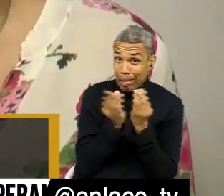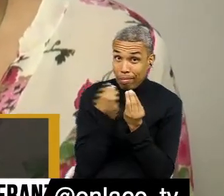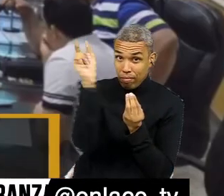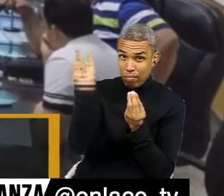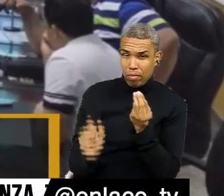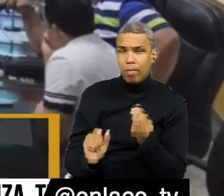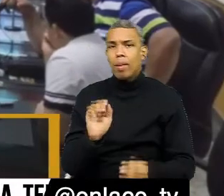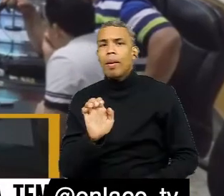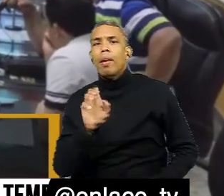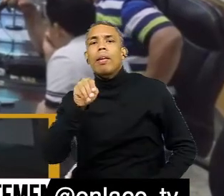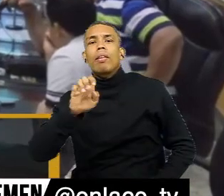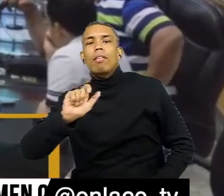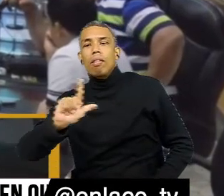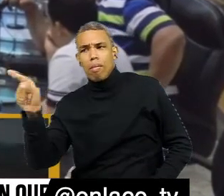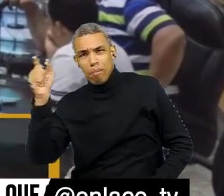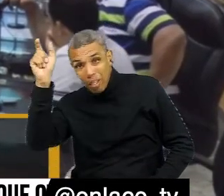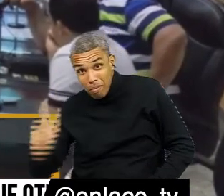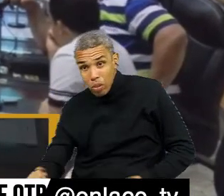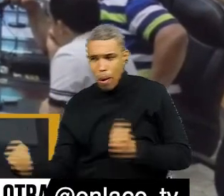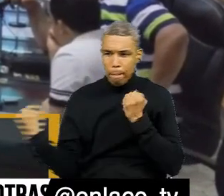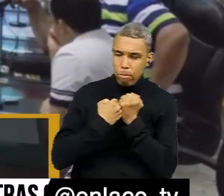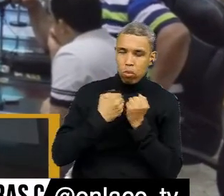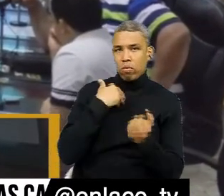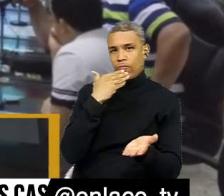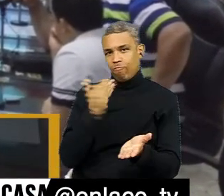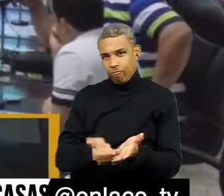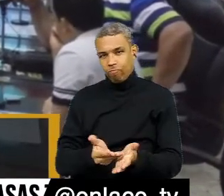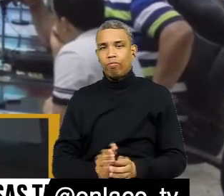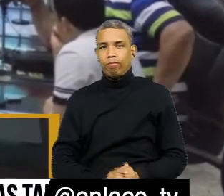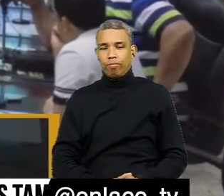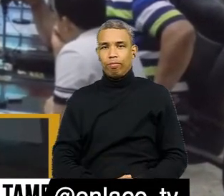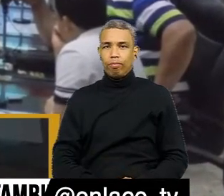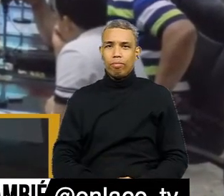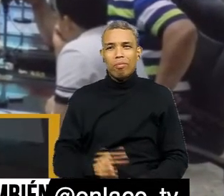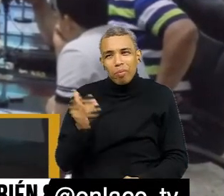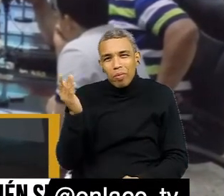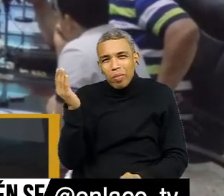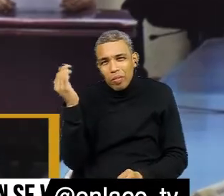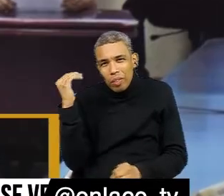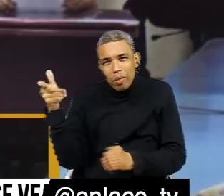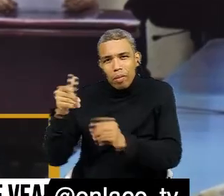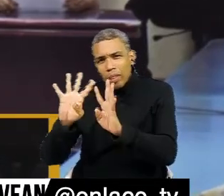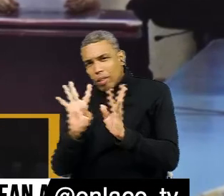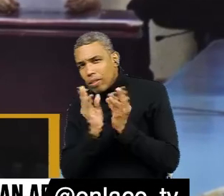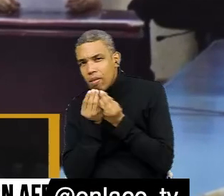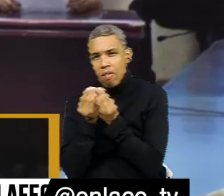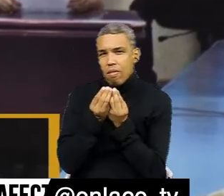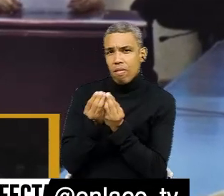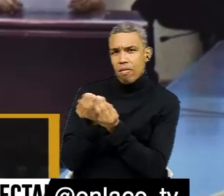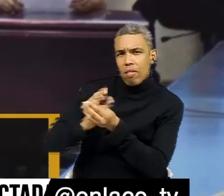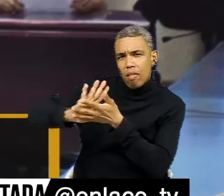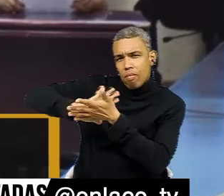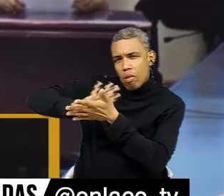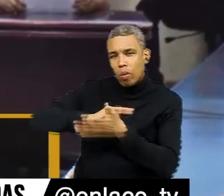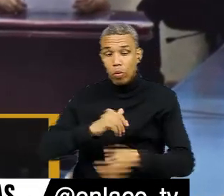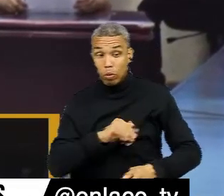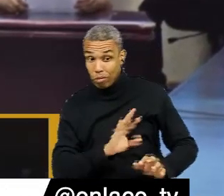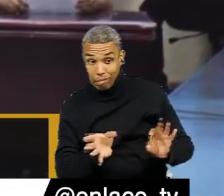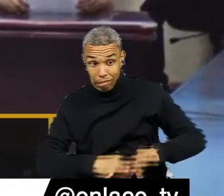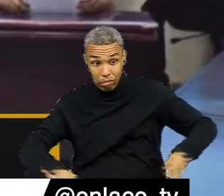proyecto. Muchísimas gracias por todo eso que nos dijeron, que de verdad fue muy positivo el hecho de promover la